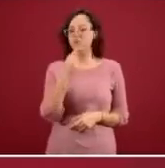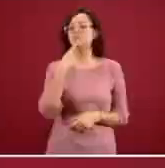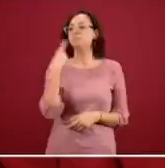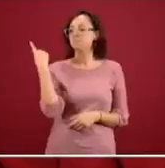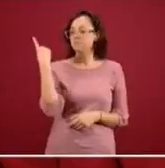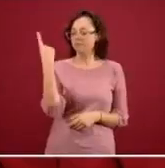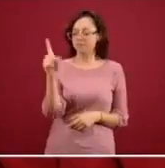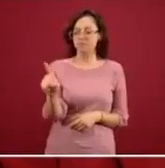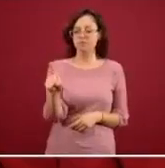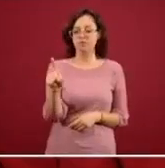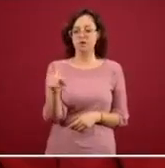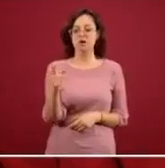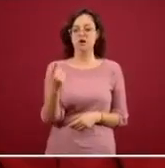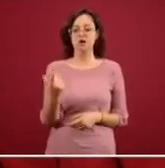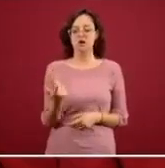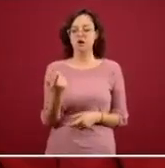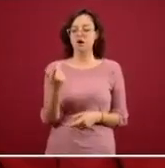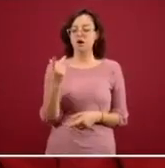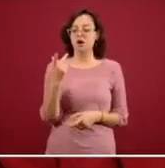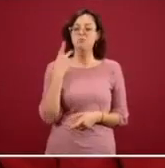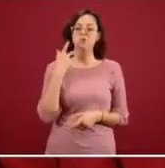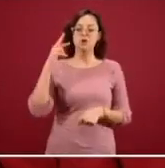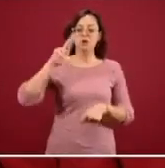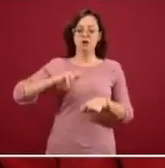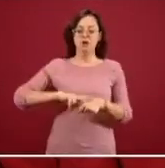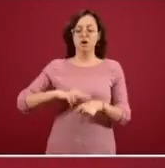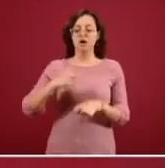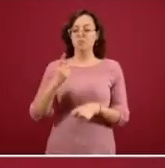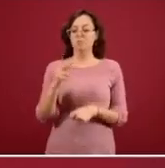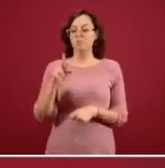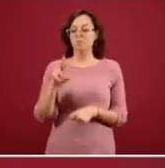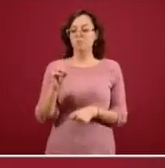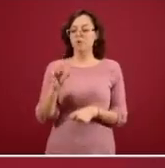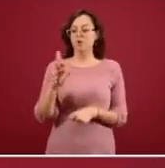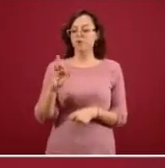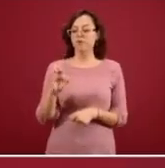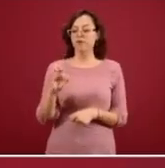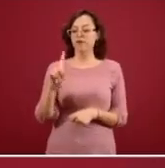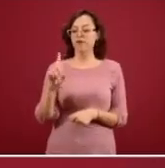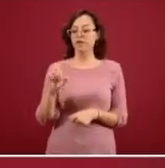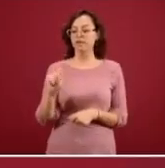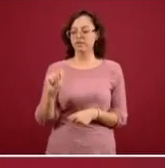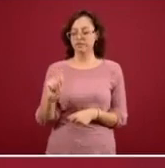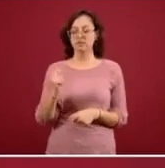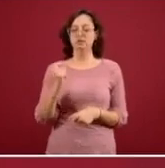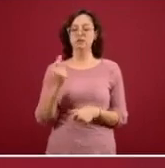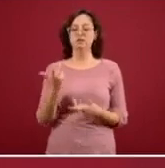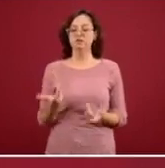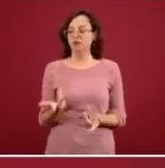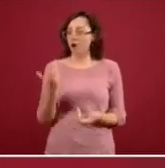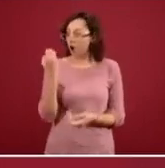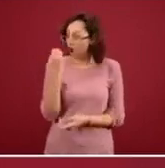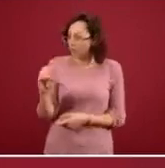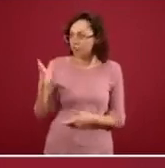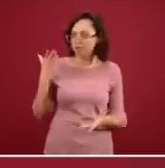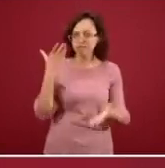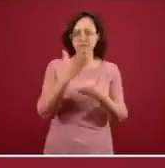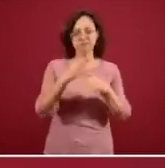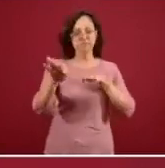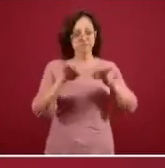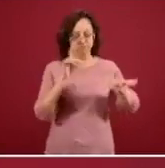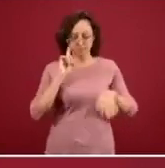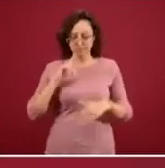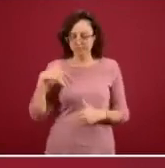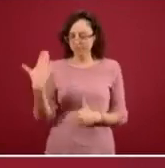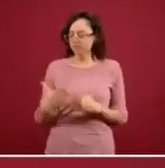en la Procuraduría de la Defensa del Trabajo, en la Profedet. Denúncielo, no debe ser que le obliguen a estar en el trabajo si